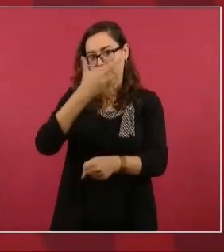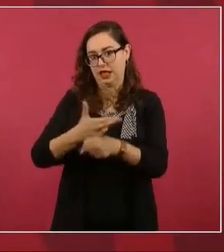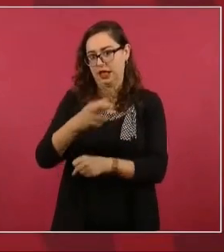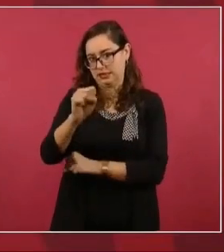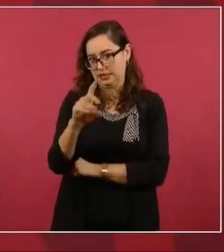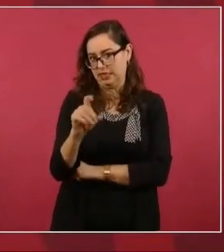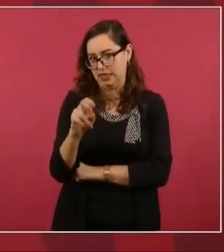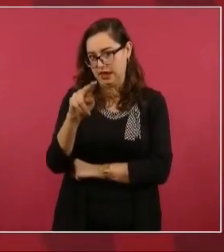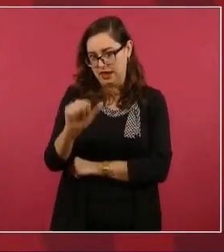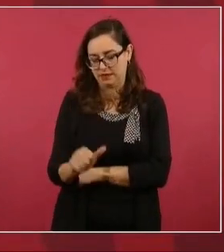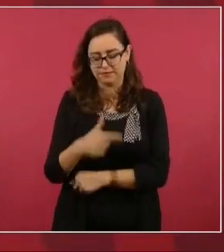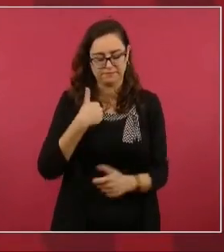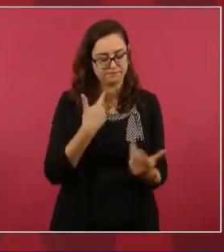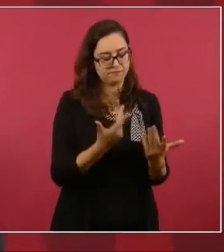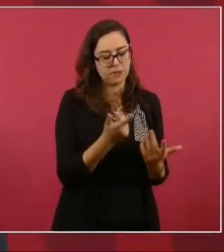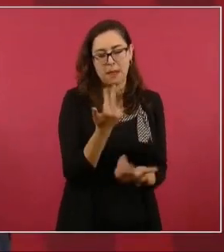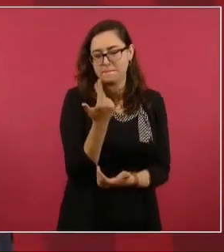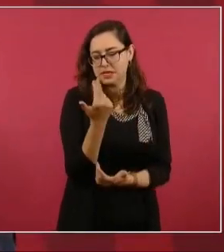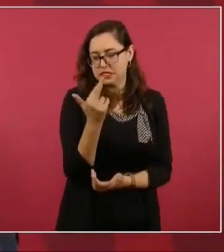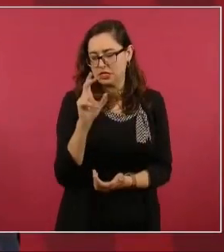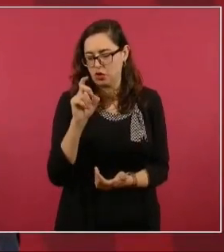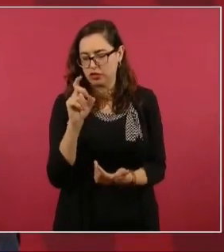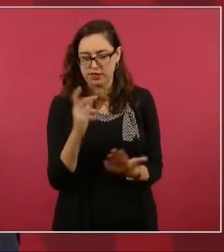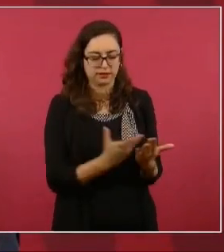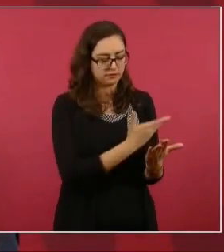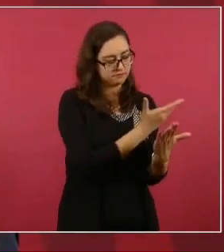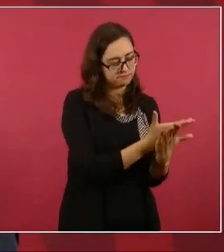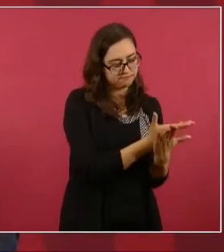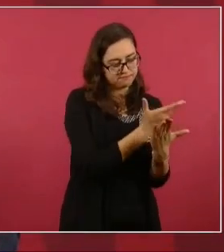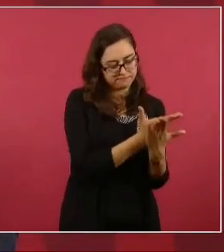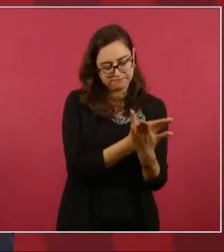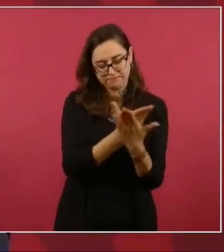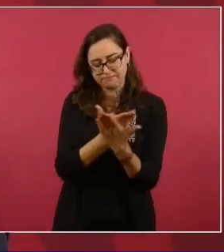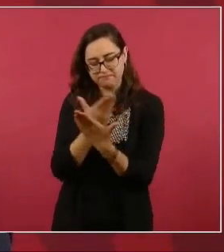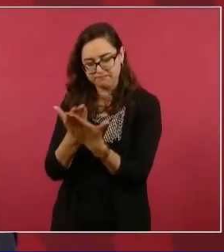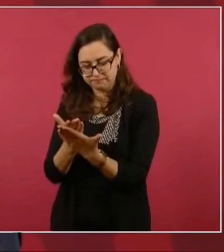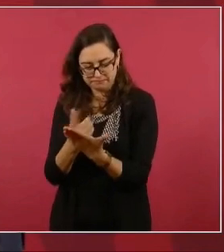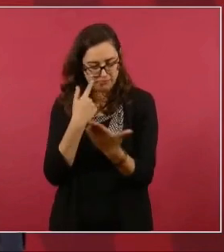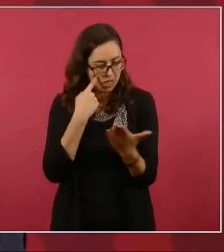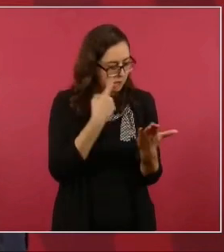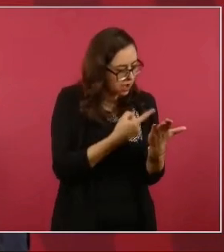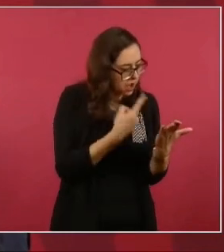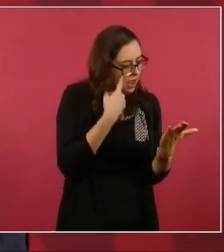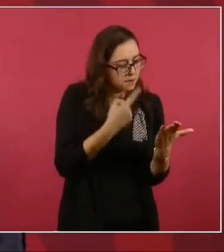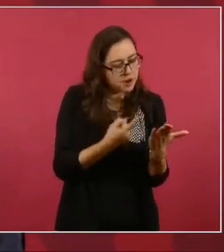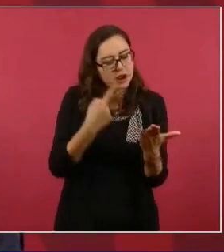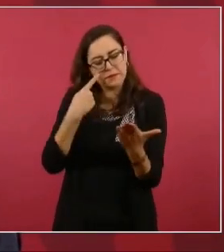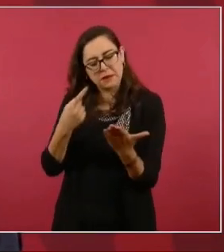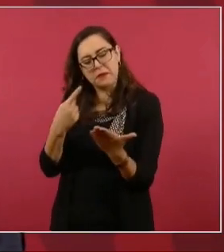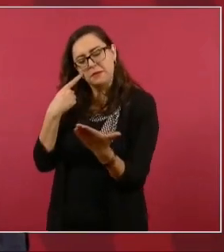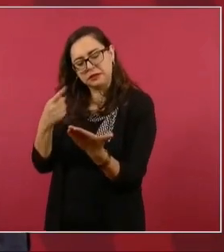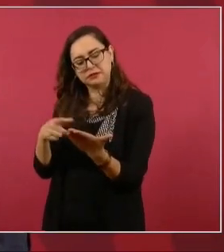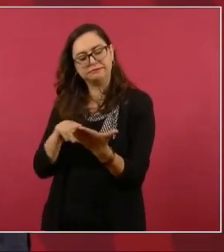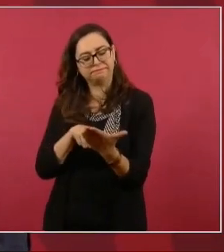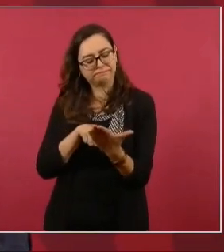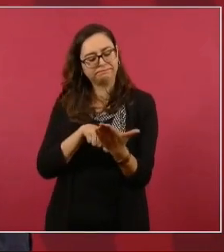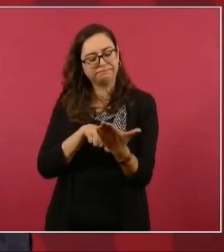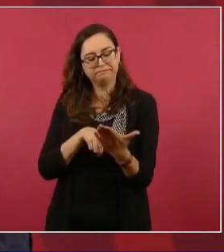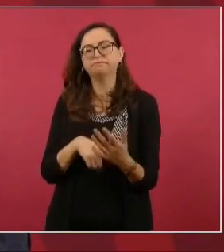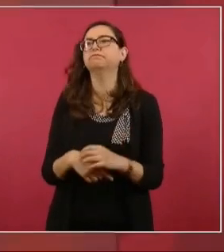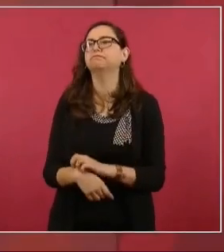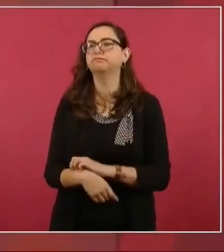y me metí a fondo y pregunté a los encargados de derechos